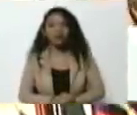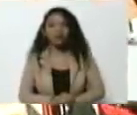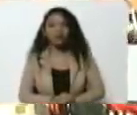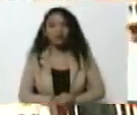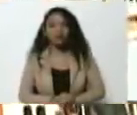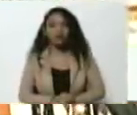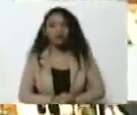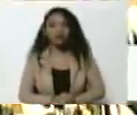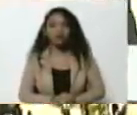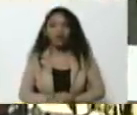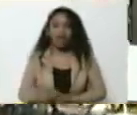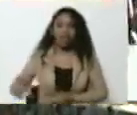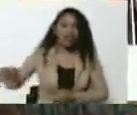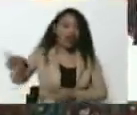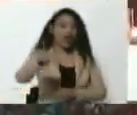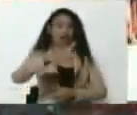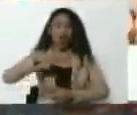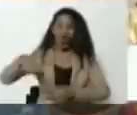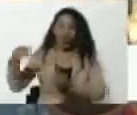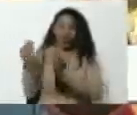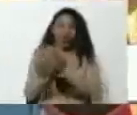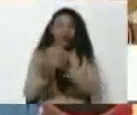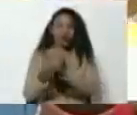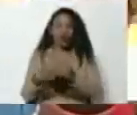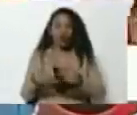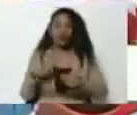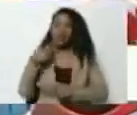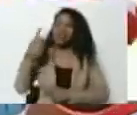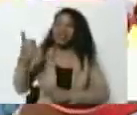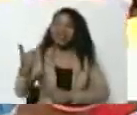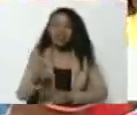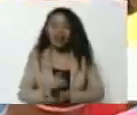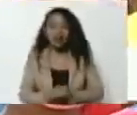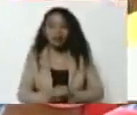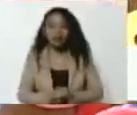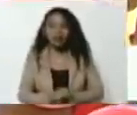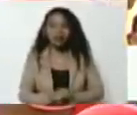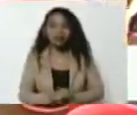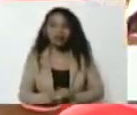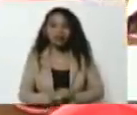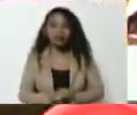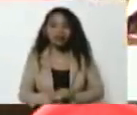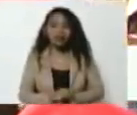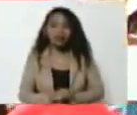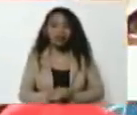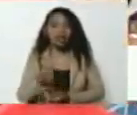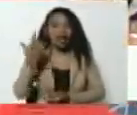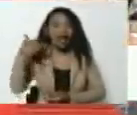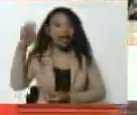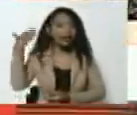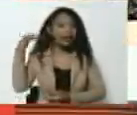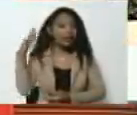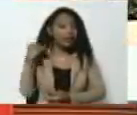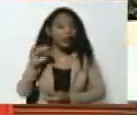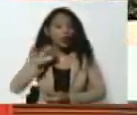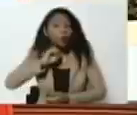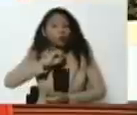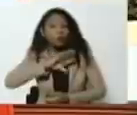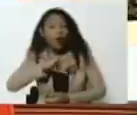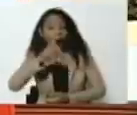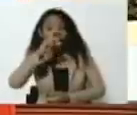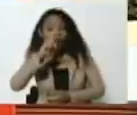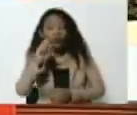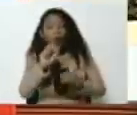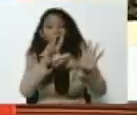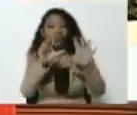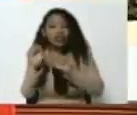Cuerda de jodedores, dice. ¿Cómo se llama? El antiguo humorista de Venezuela en los años